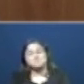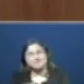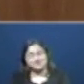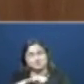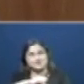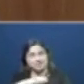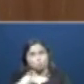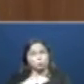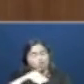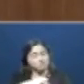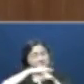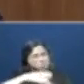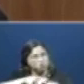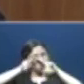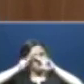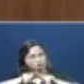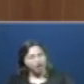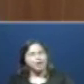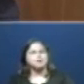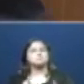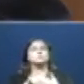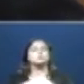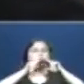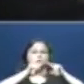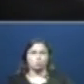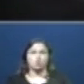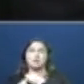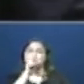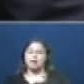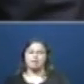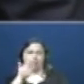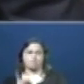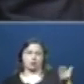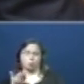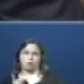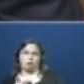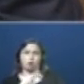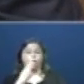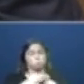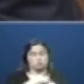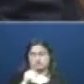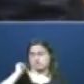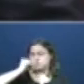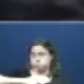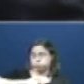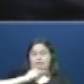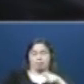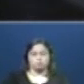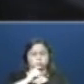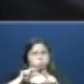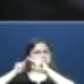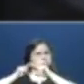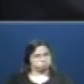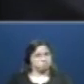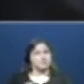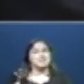crecoscorp de futuro de la comunidad para balance y evaluar las políticas que viene ejecutando su gobierno y sobre todo